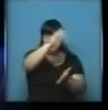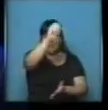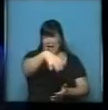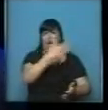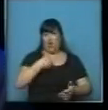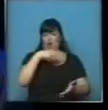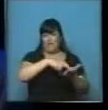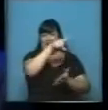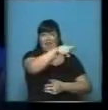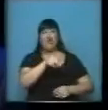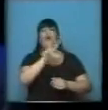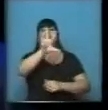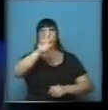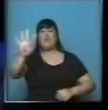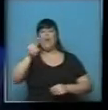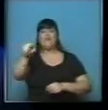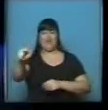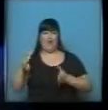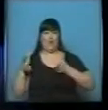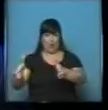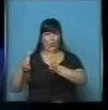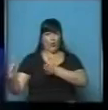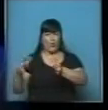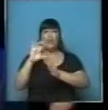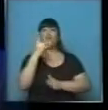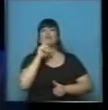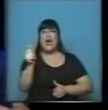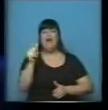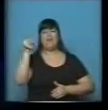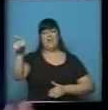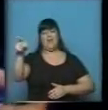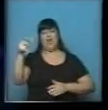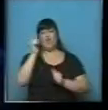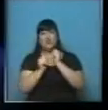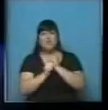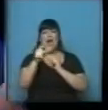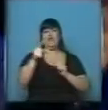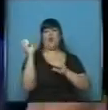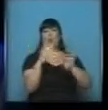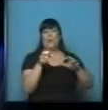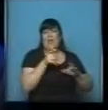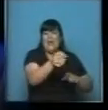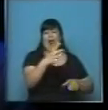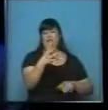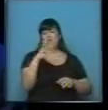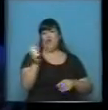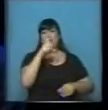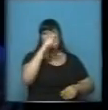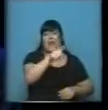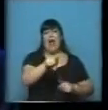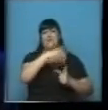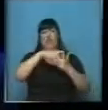la 34 desde Rosario, recuperar realmente los ferrocarriles Belgrano Carga, Urquiza, Mitre, el San Martín, conectar